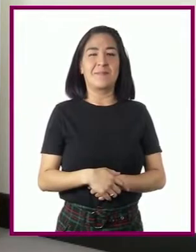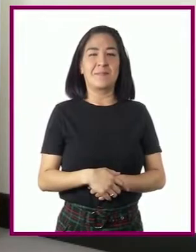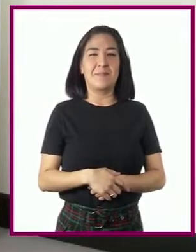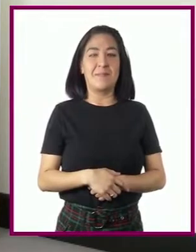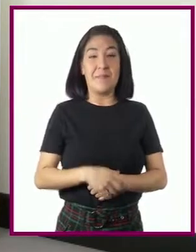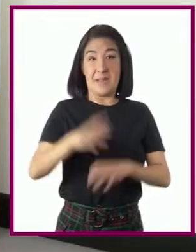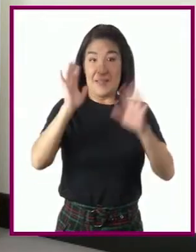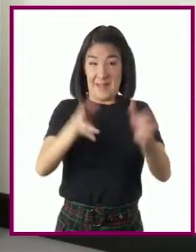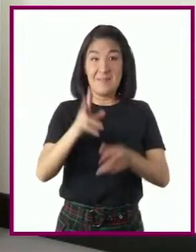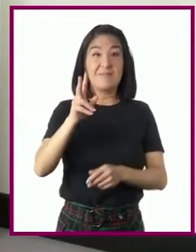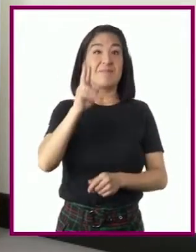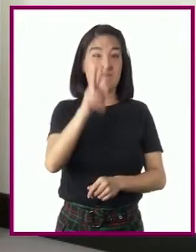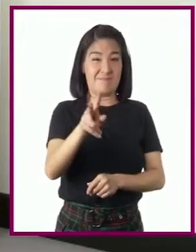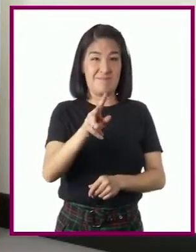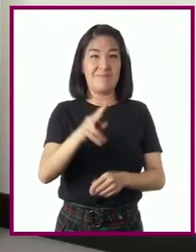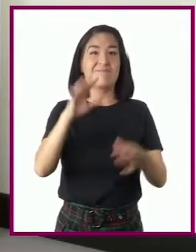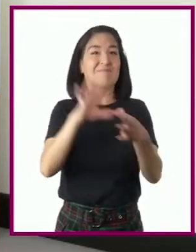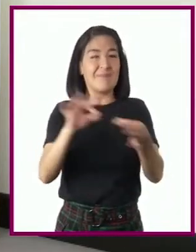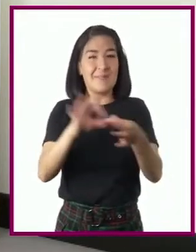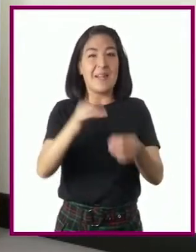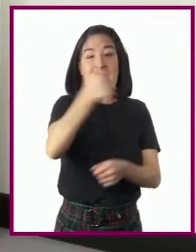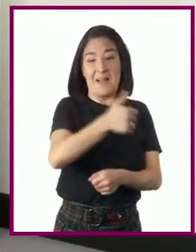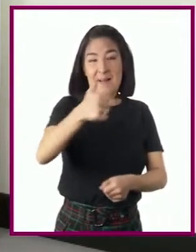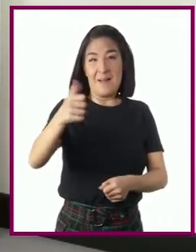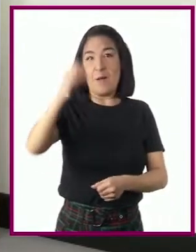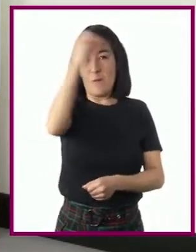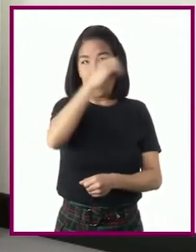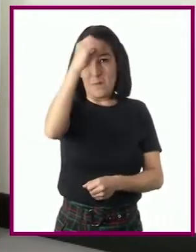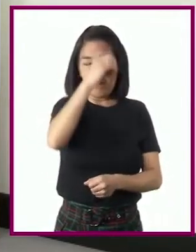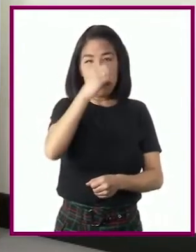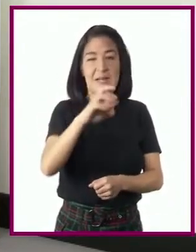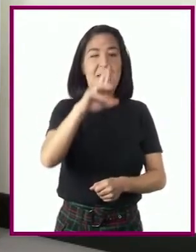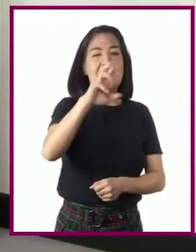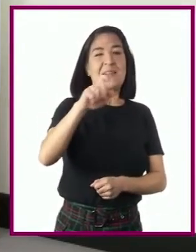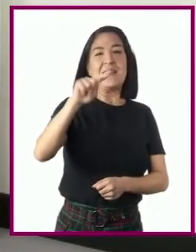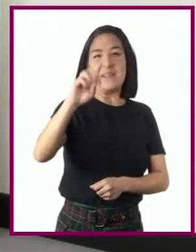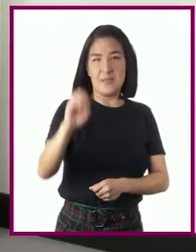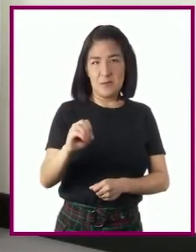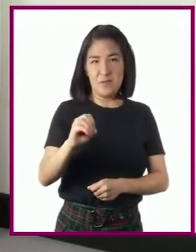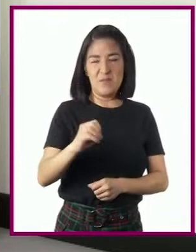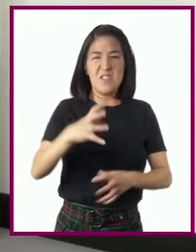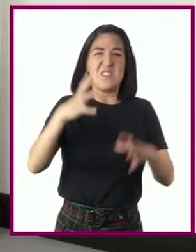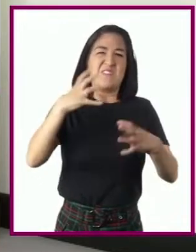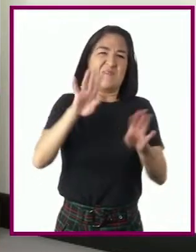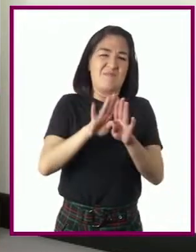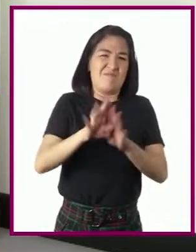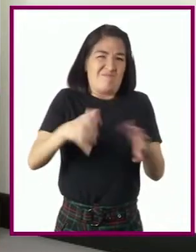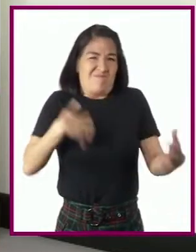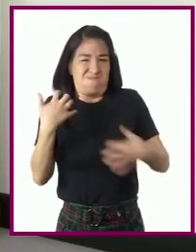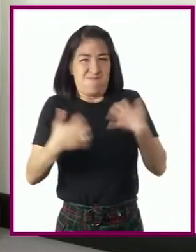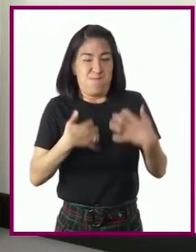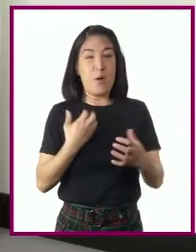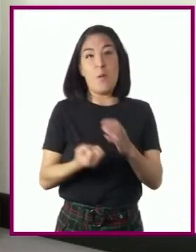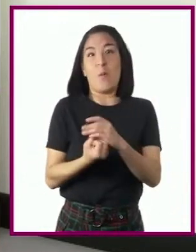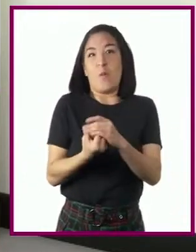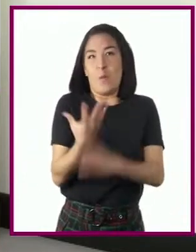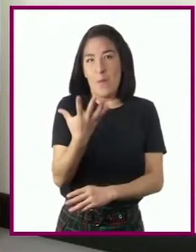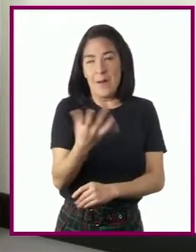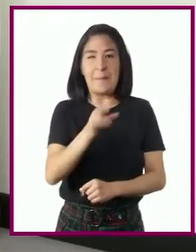Como pudieron escuchar, se dijeron las palabras reto, frustración, nuevo y